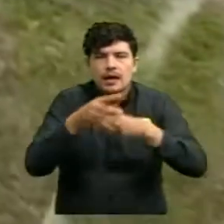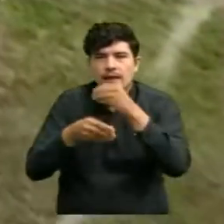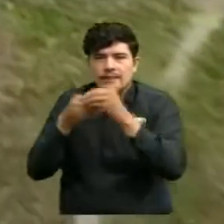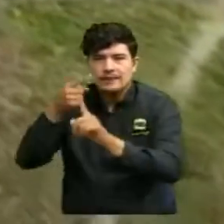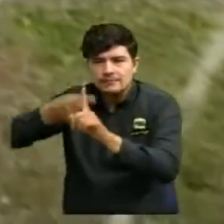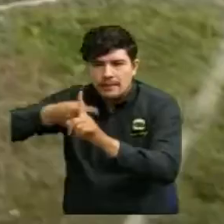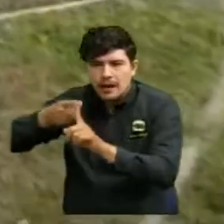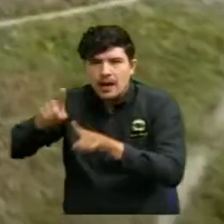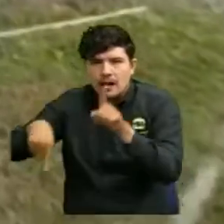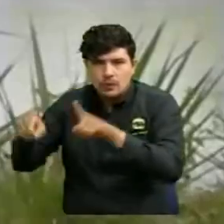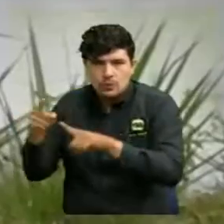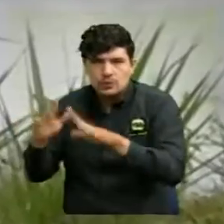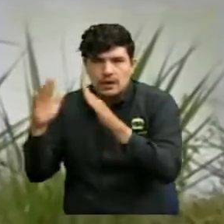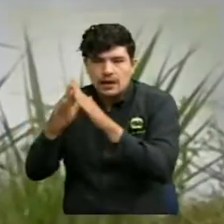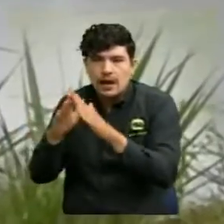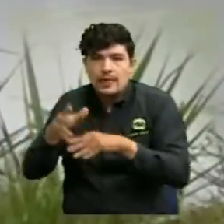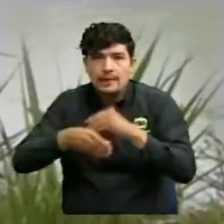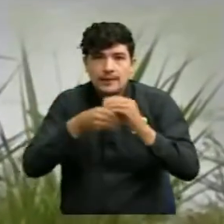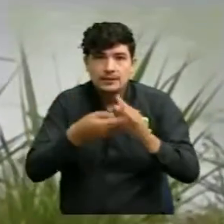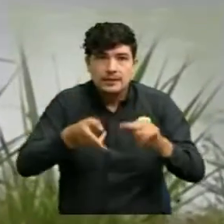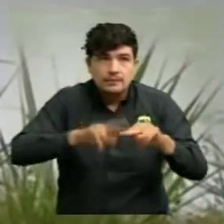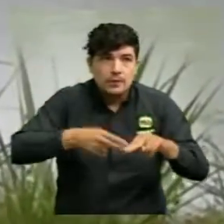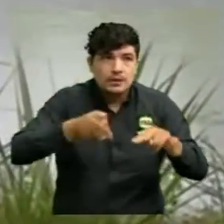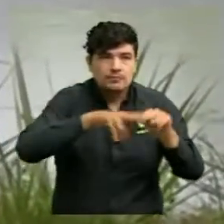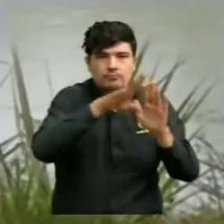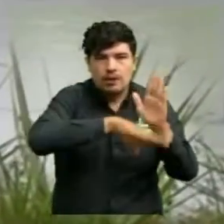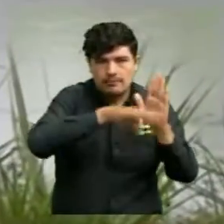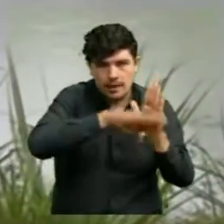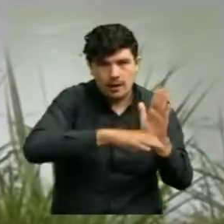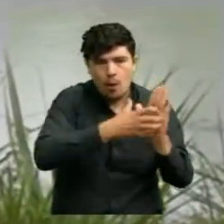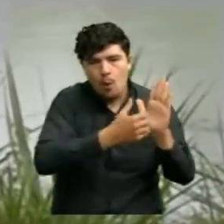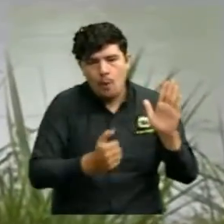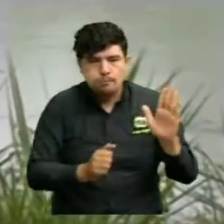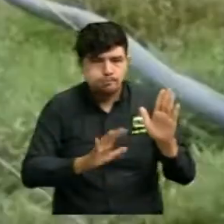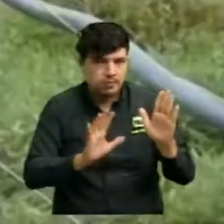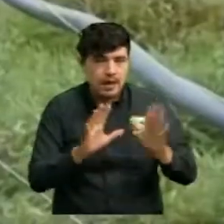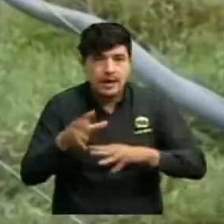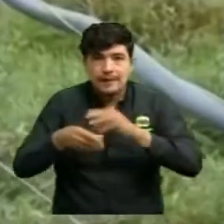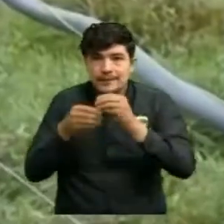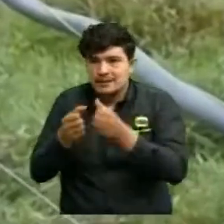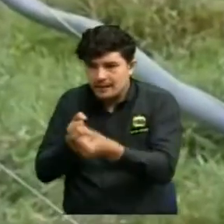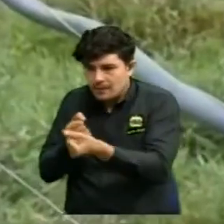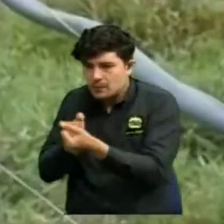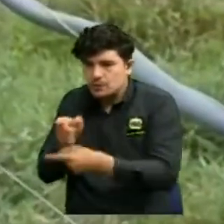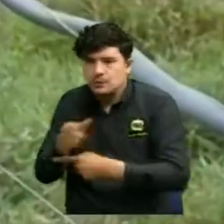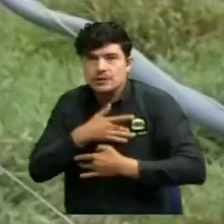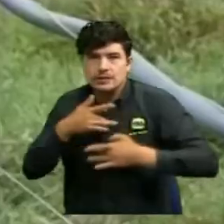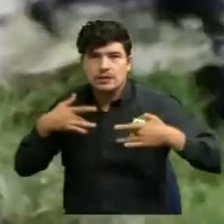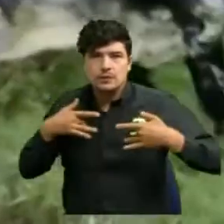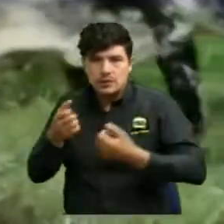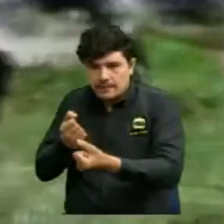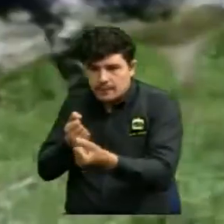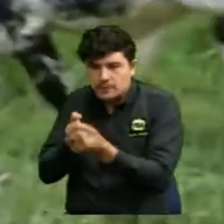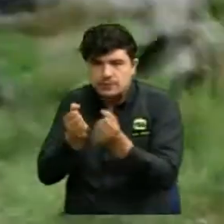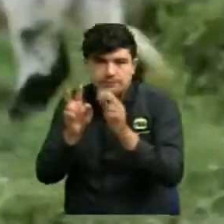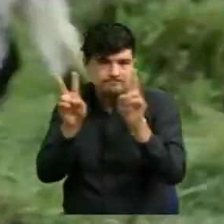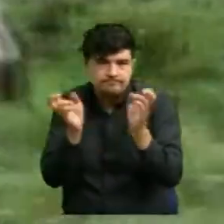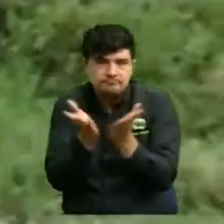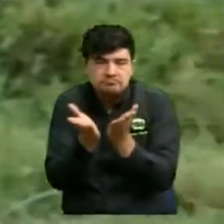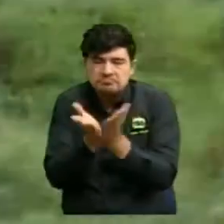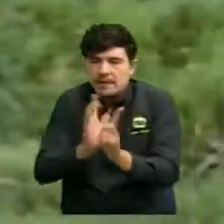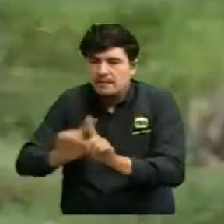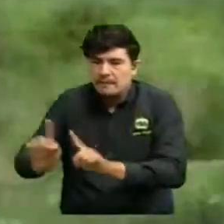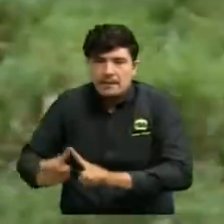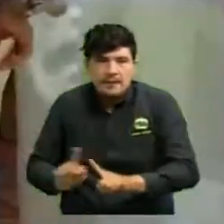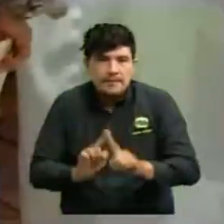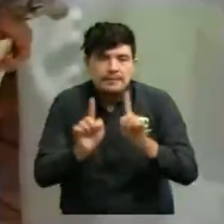de condonaciones de impuestos, acompañamiento en temas de salud y acompañamiento en temas de educación. Un gran logro para